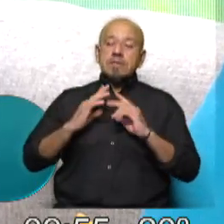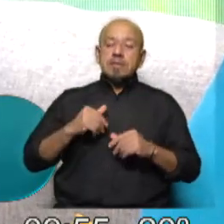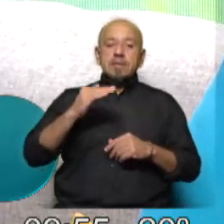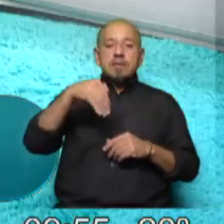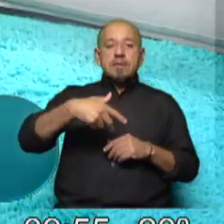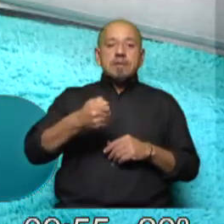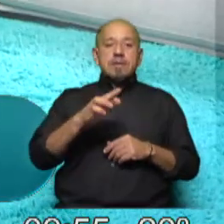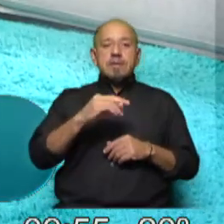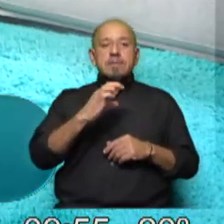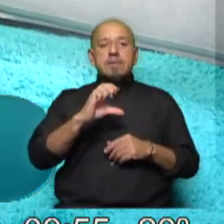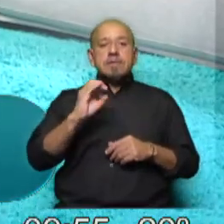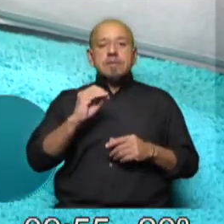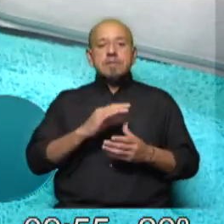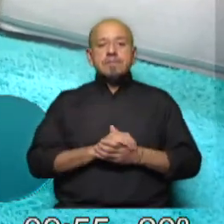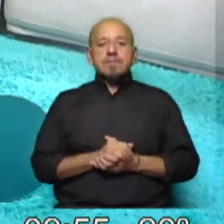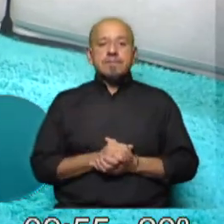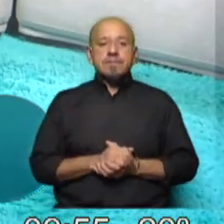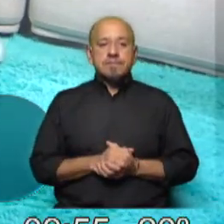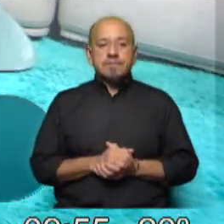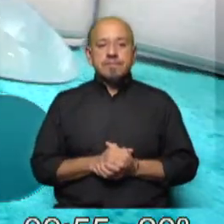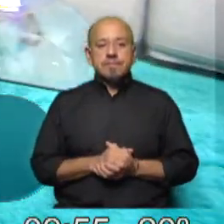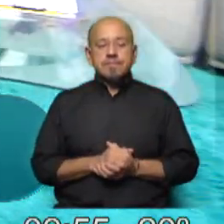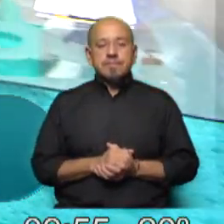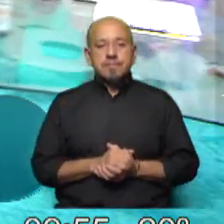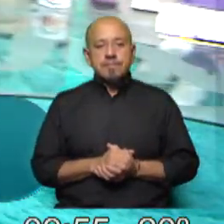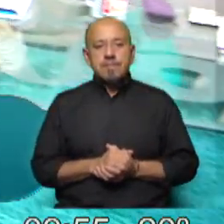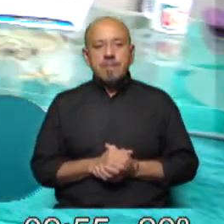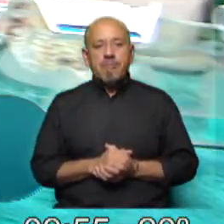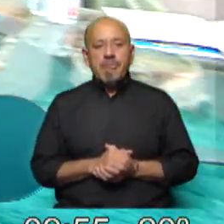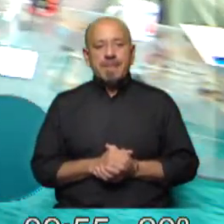Martín se queda conversando con Gracias, Marcelo. Gracias, Martín. Uruguay no va. Gracias, Marcelo.